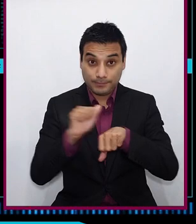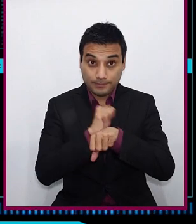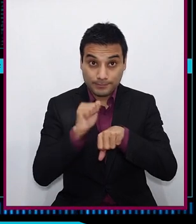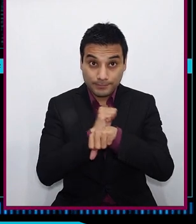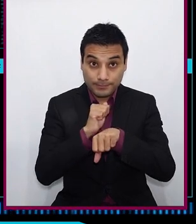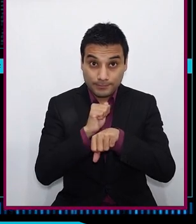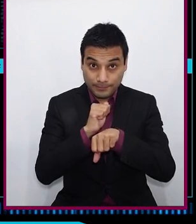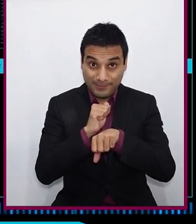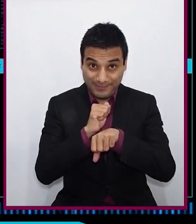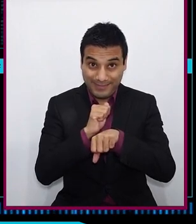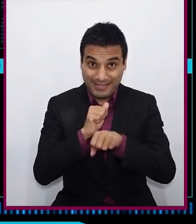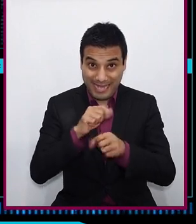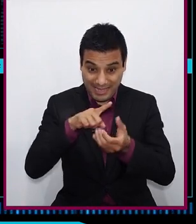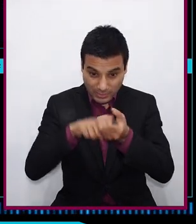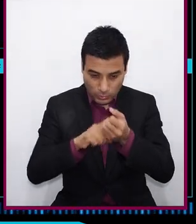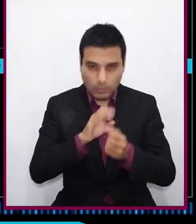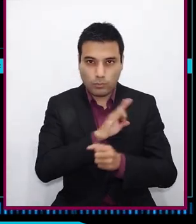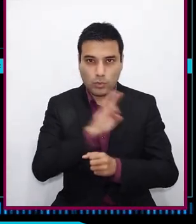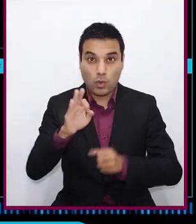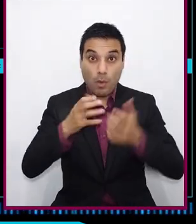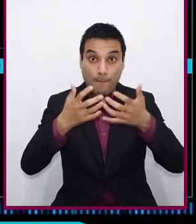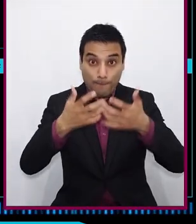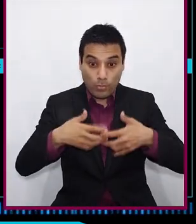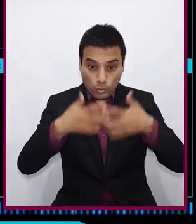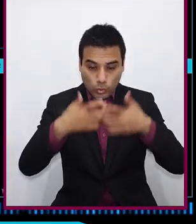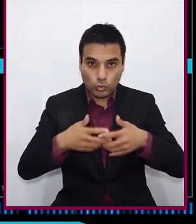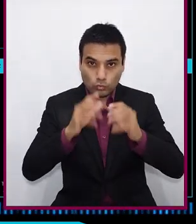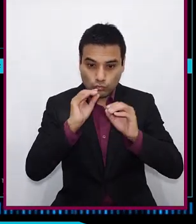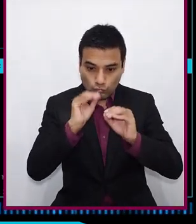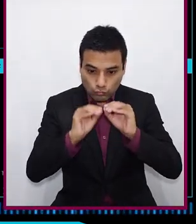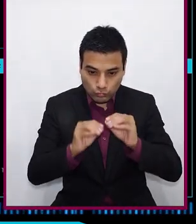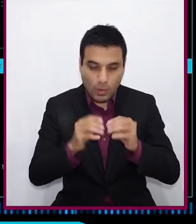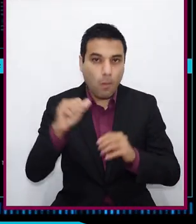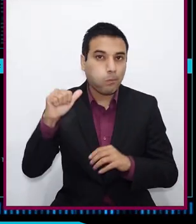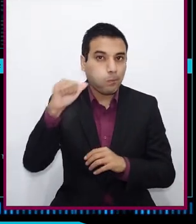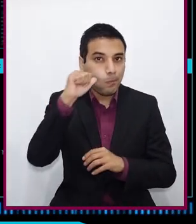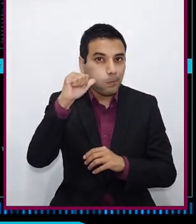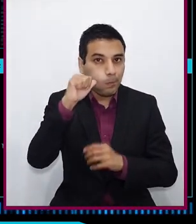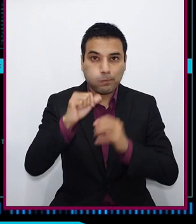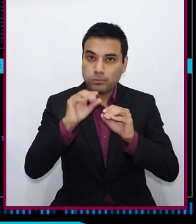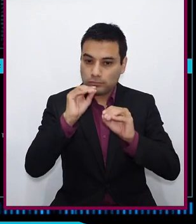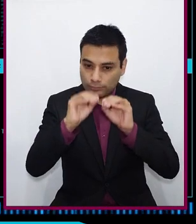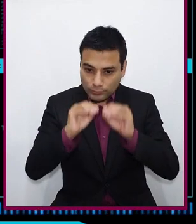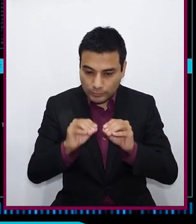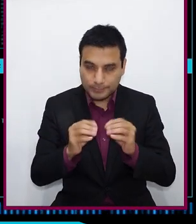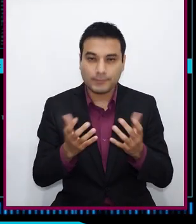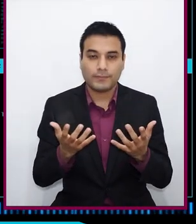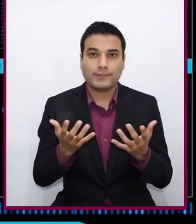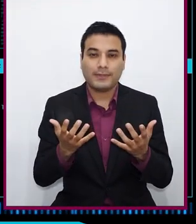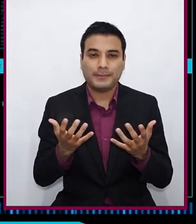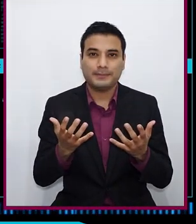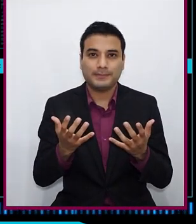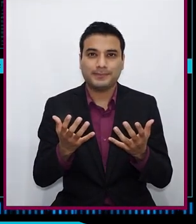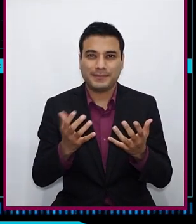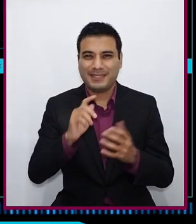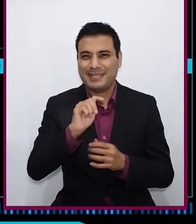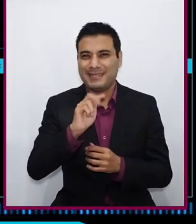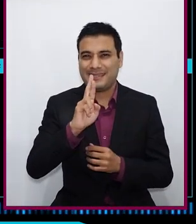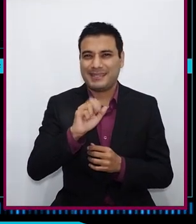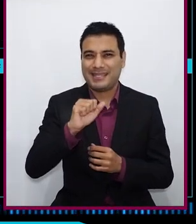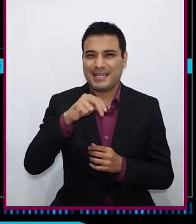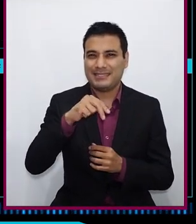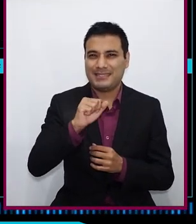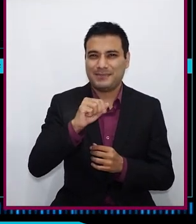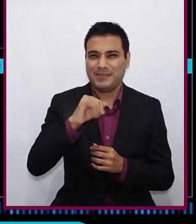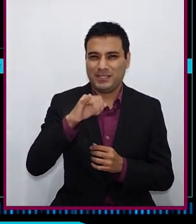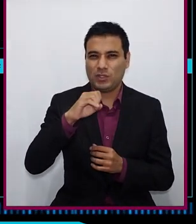objeto y obviamente dentro de auto nosotros podemos generar otro objeto que tenga el motor